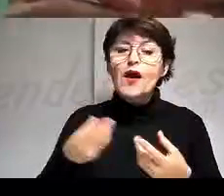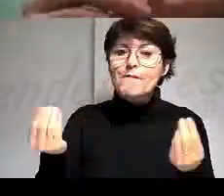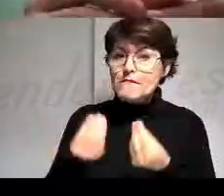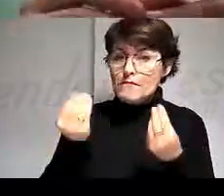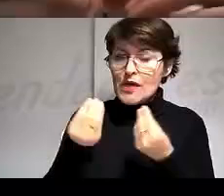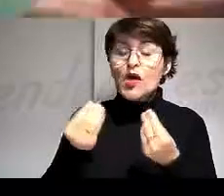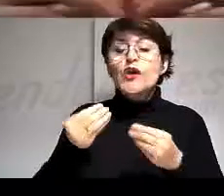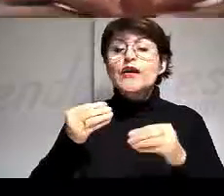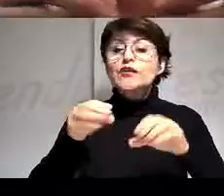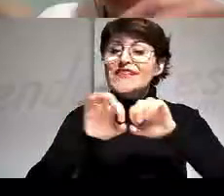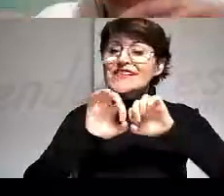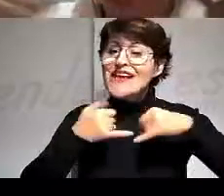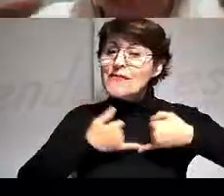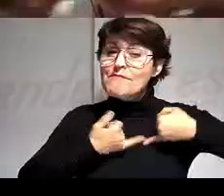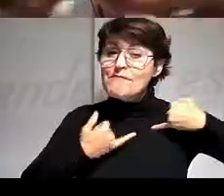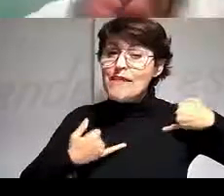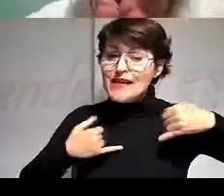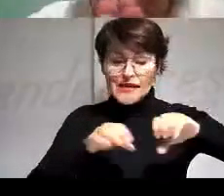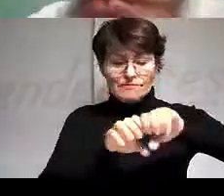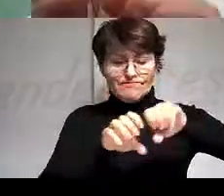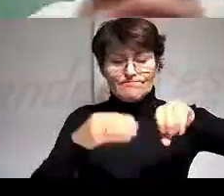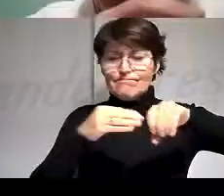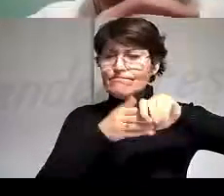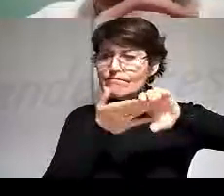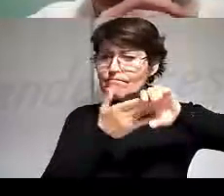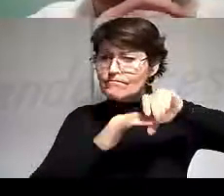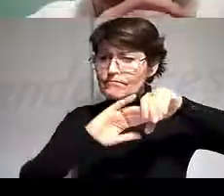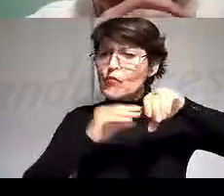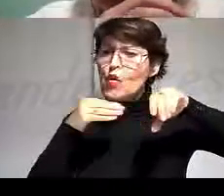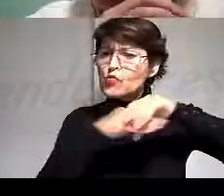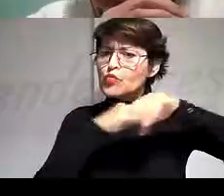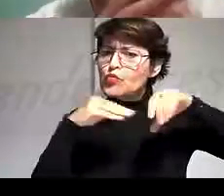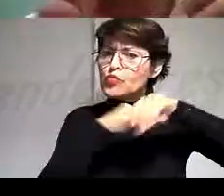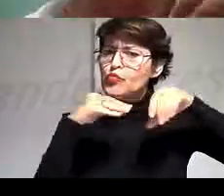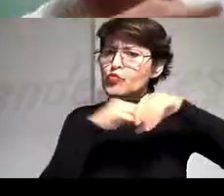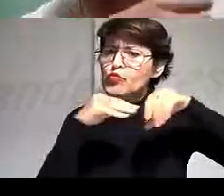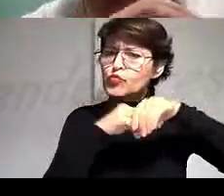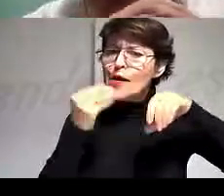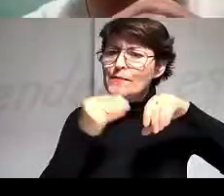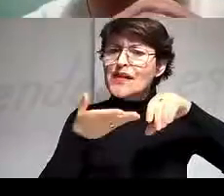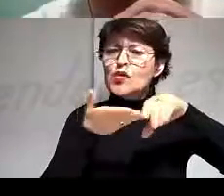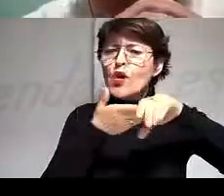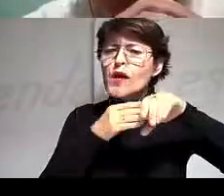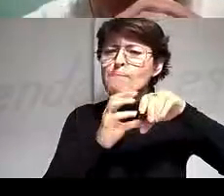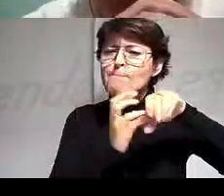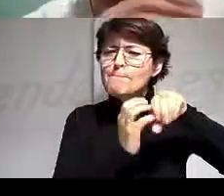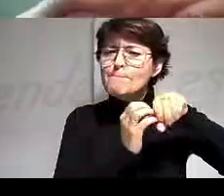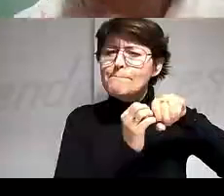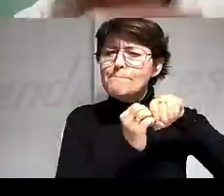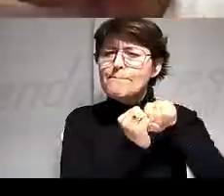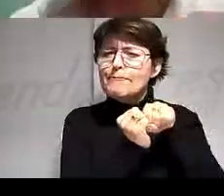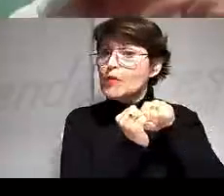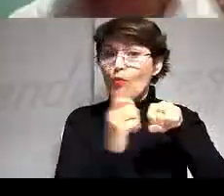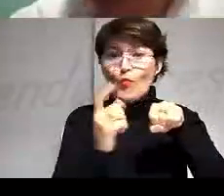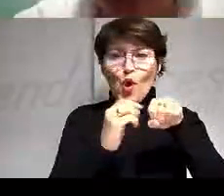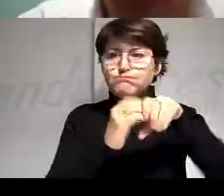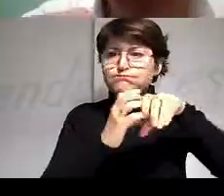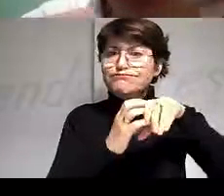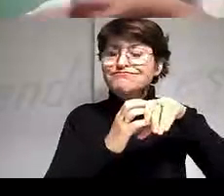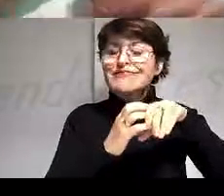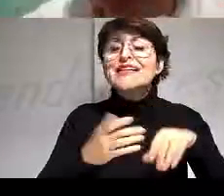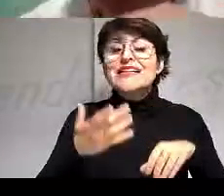menos entre sí, choca menos entre sí, hay menos riesgo de trombosis, y se favorece pues eso, una prevención de las trombosis,